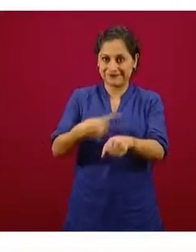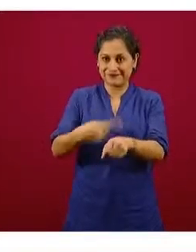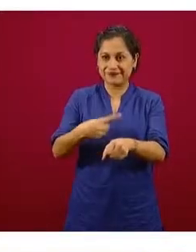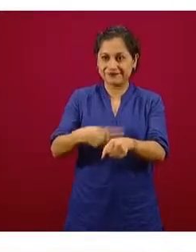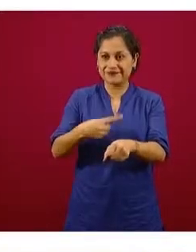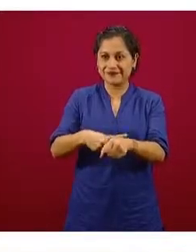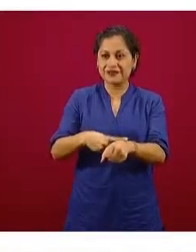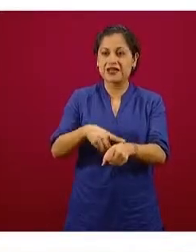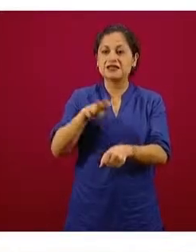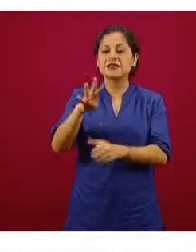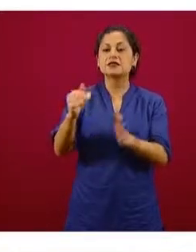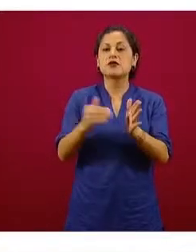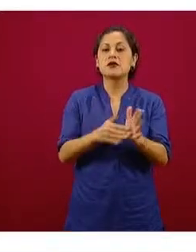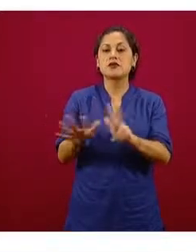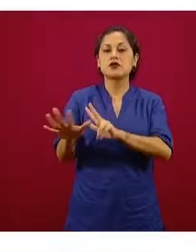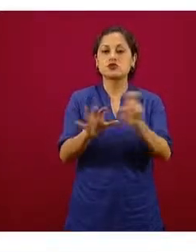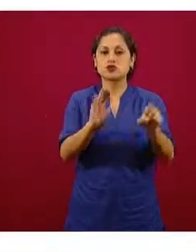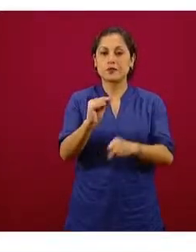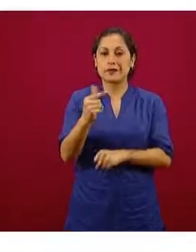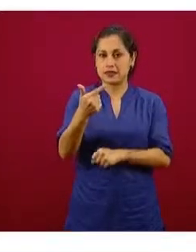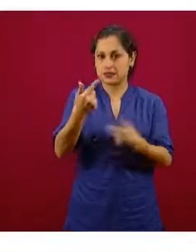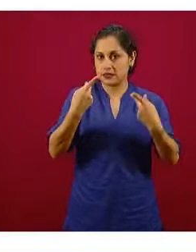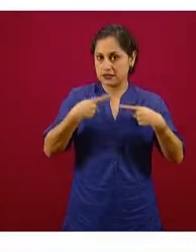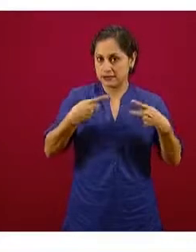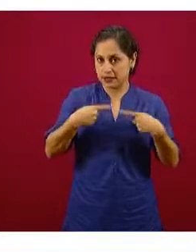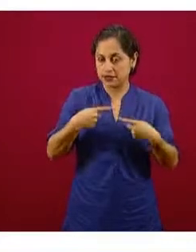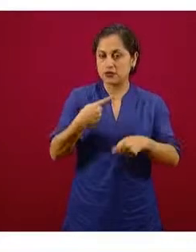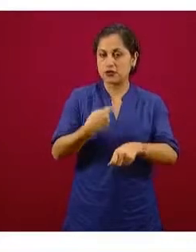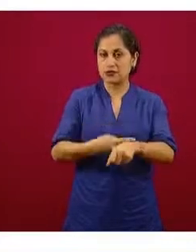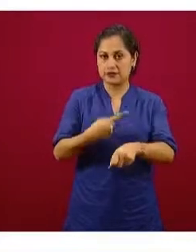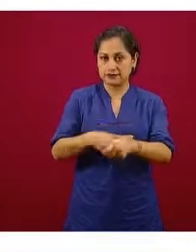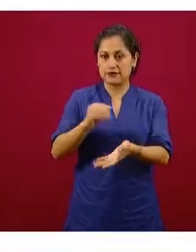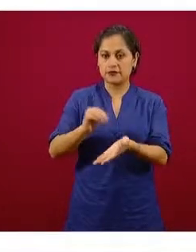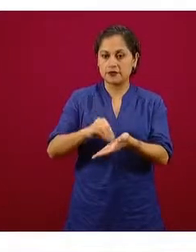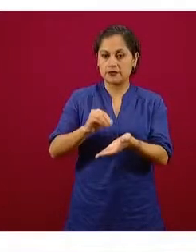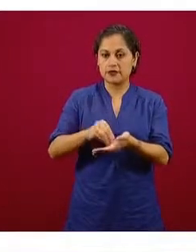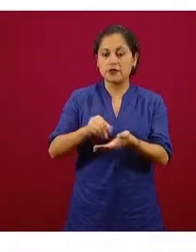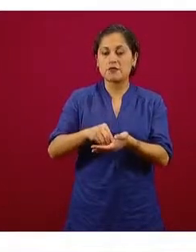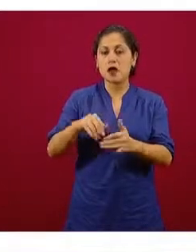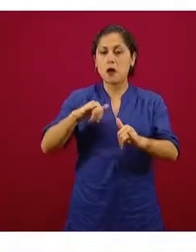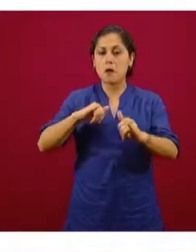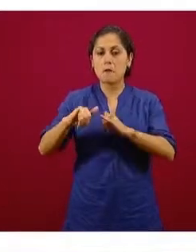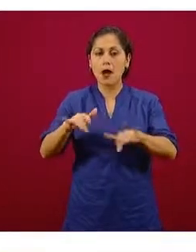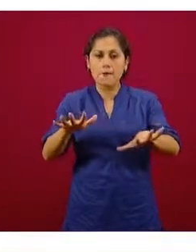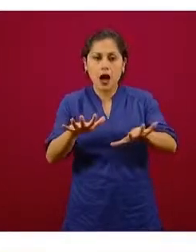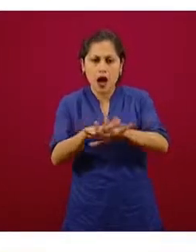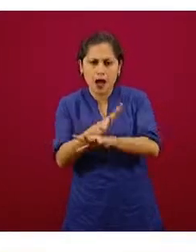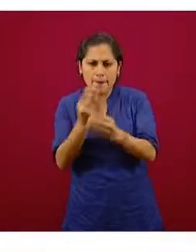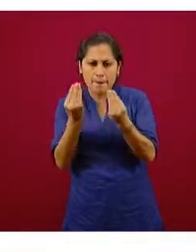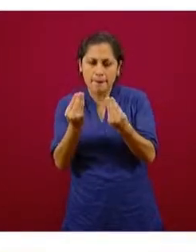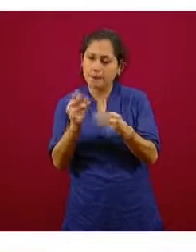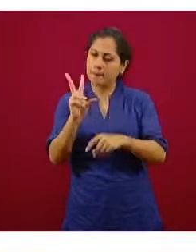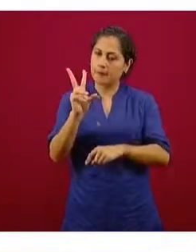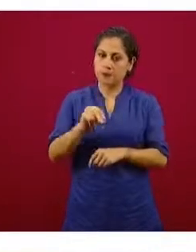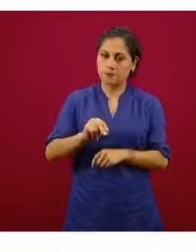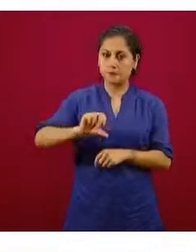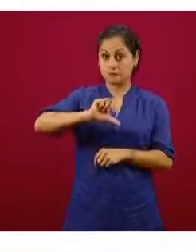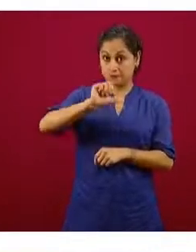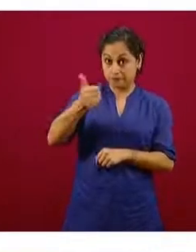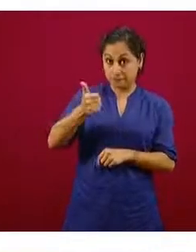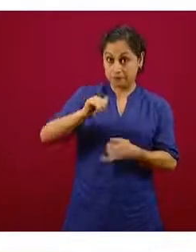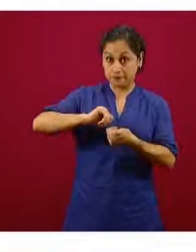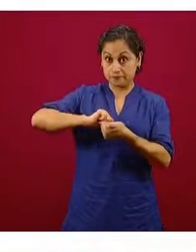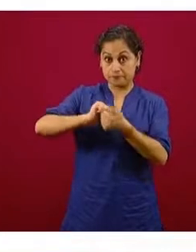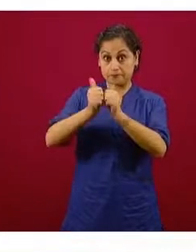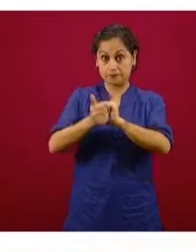19,897. Podemos notar también que el mapa de rangos no ha variado mucho en relación a los colores y en la siguiente diapositiva podemos